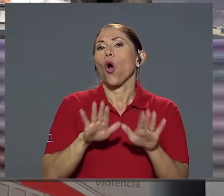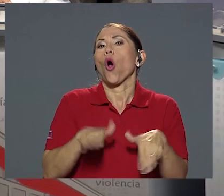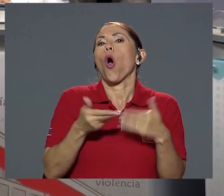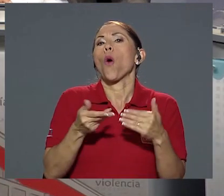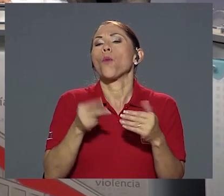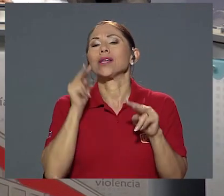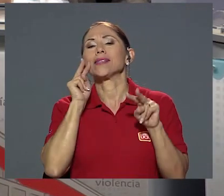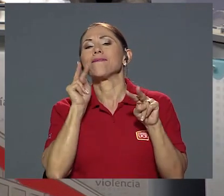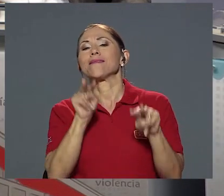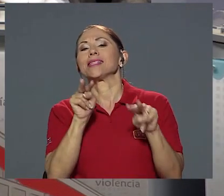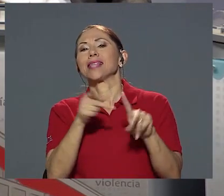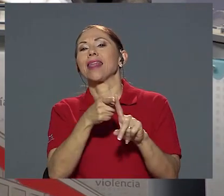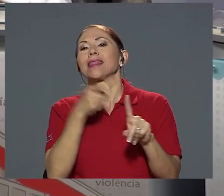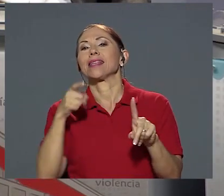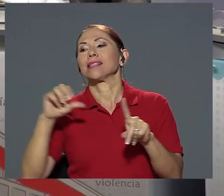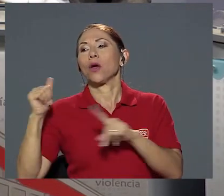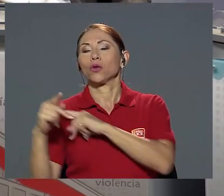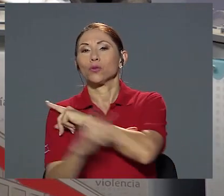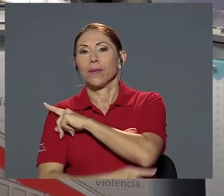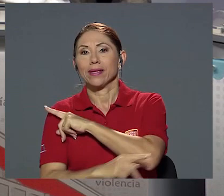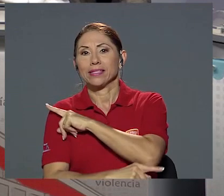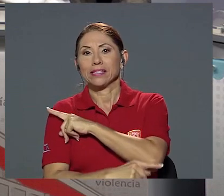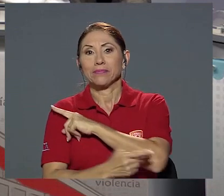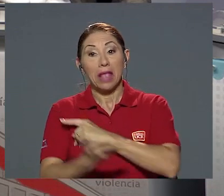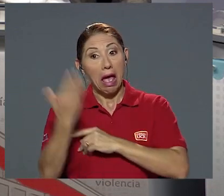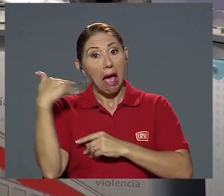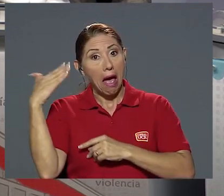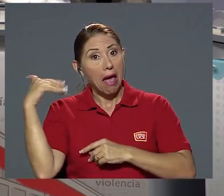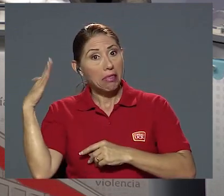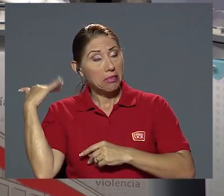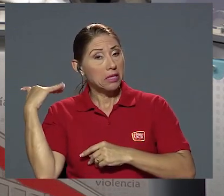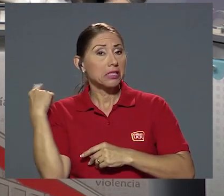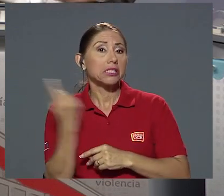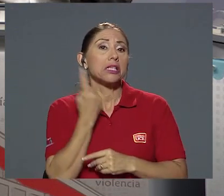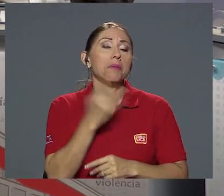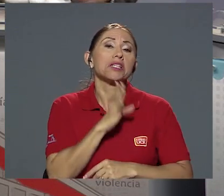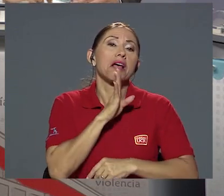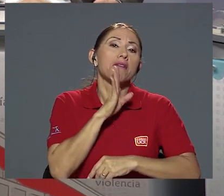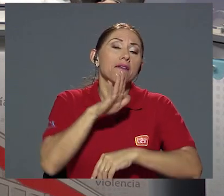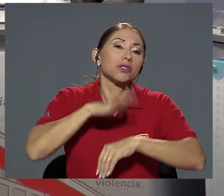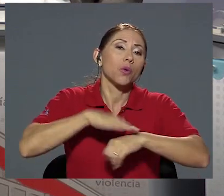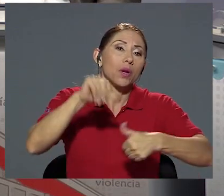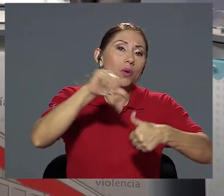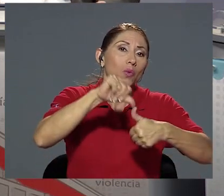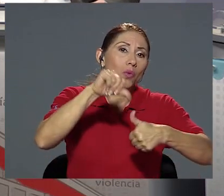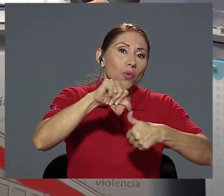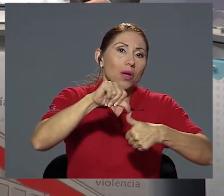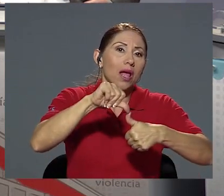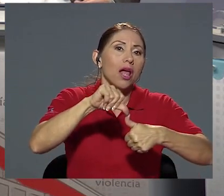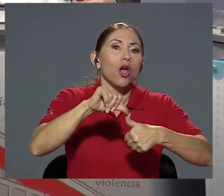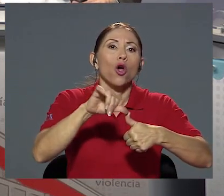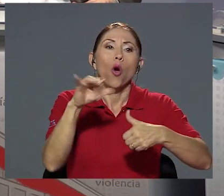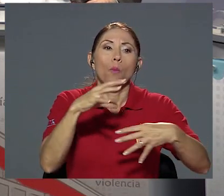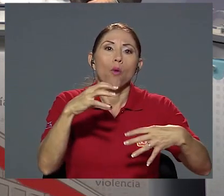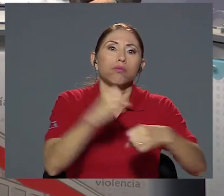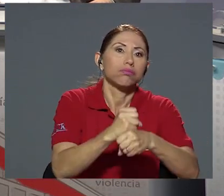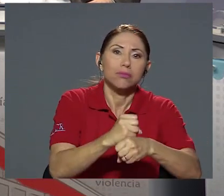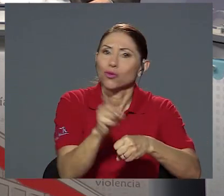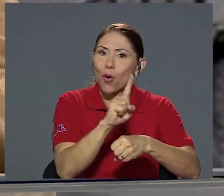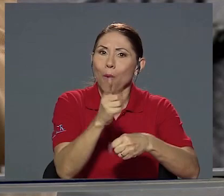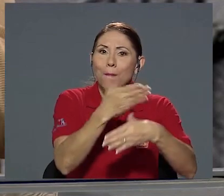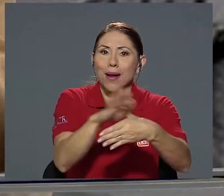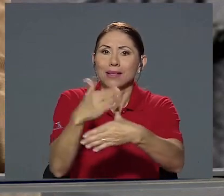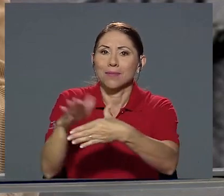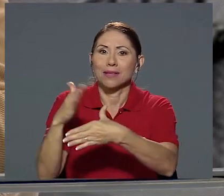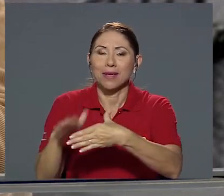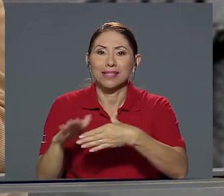decir, hasta hace algún tiempo las narrativas sobre la región acostumbraron a separarla en bloques, ¿verdad? El Triángulo Norte,